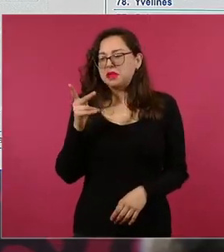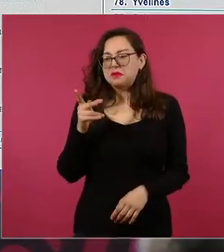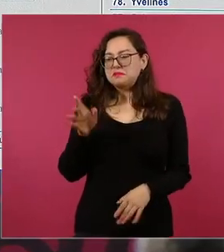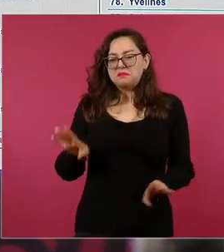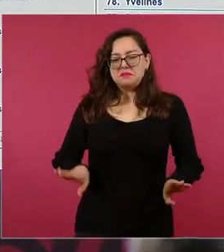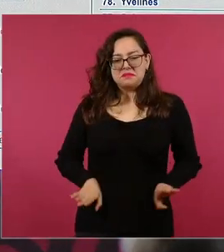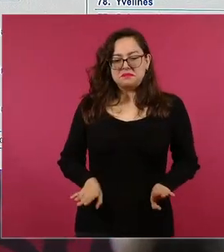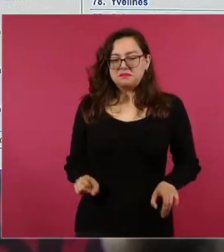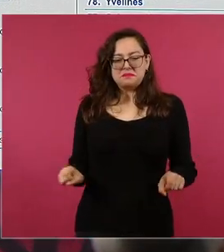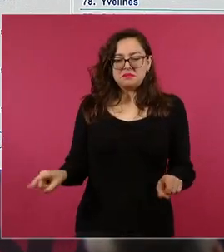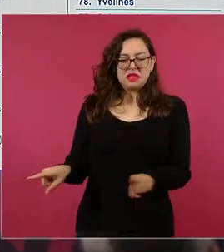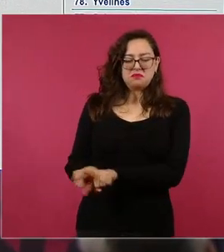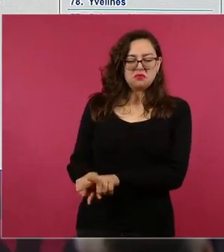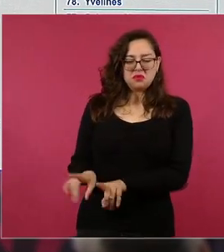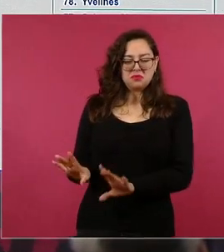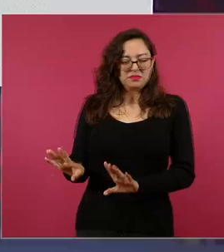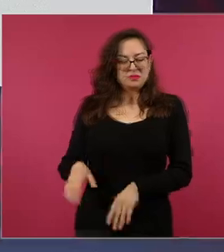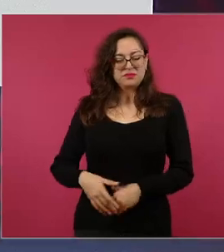Juntos